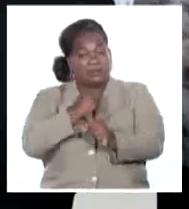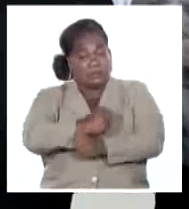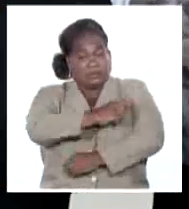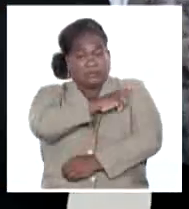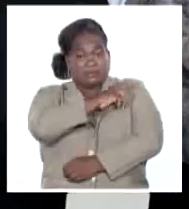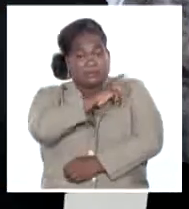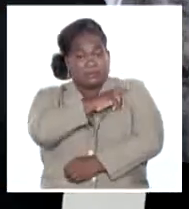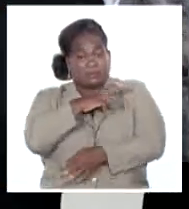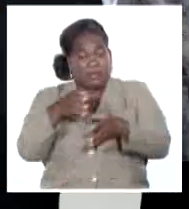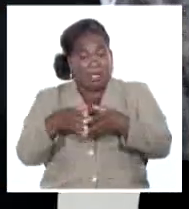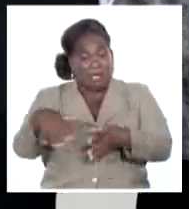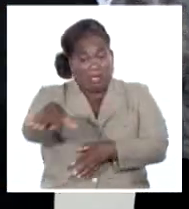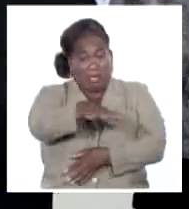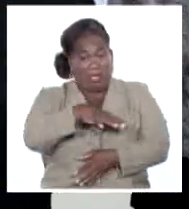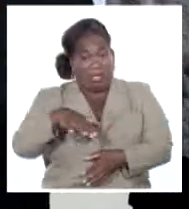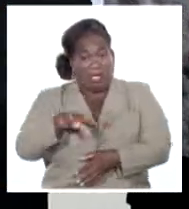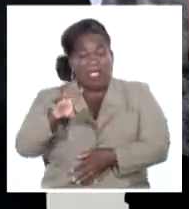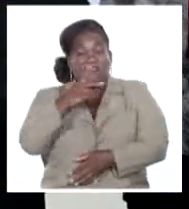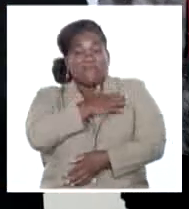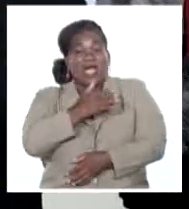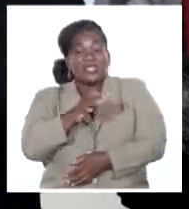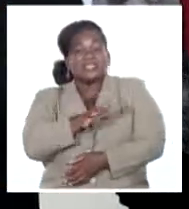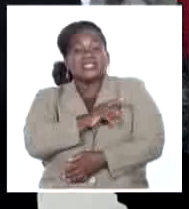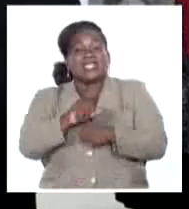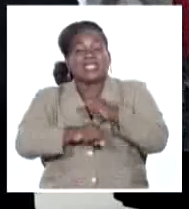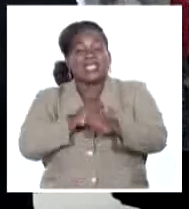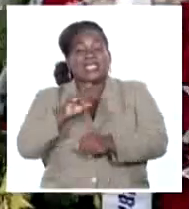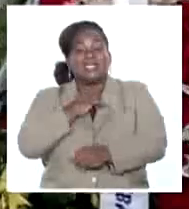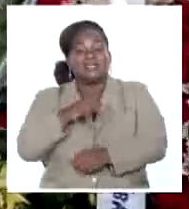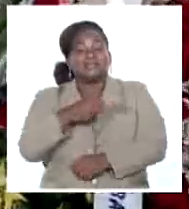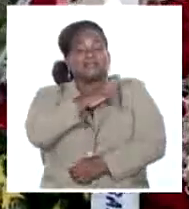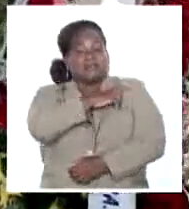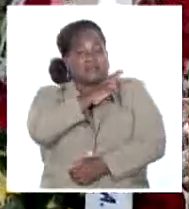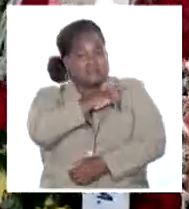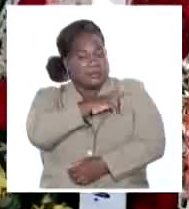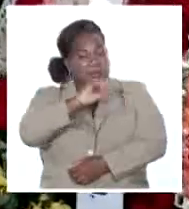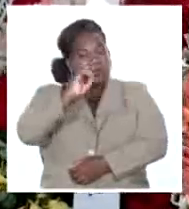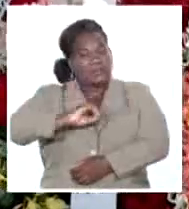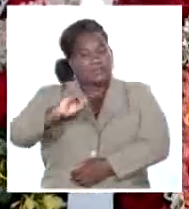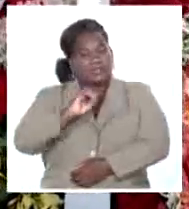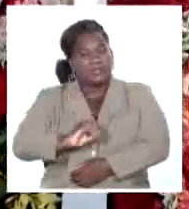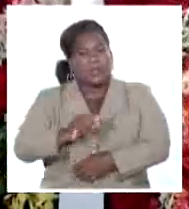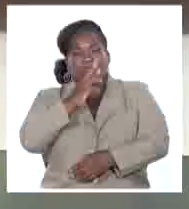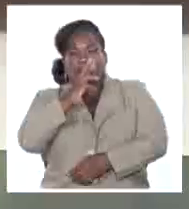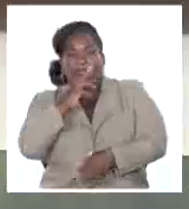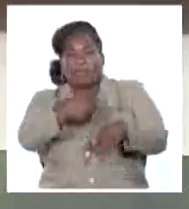Complejo Histórico, Alberto Vázquez, además de dirigentes de las organizaciones políticas y de masas.